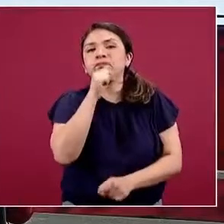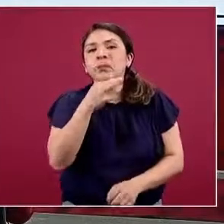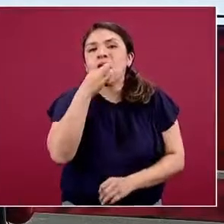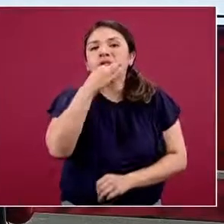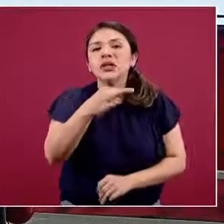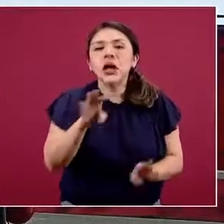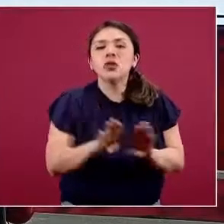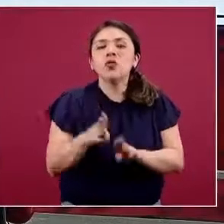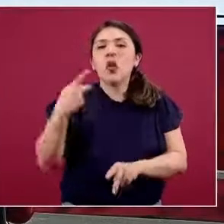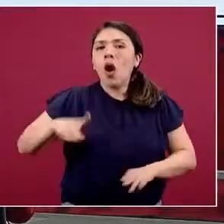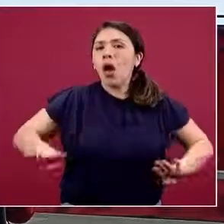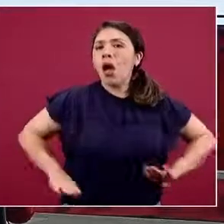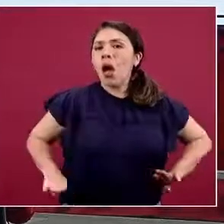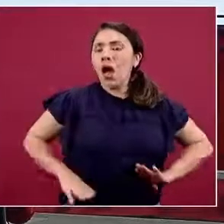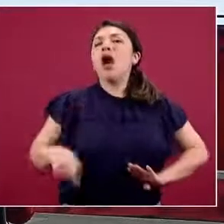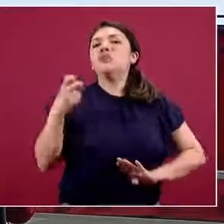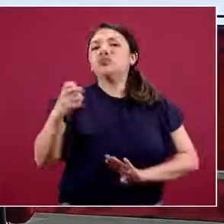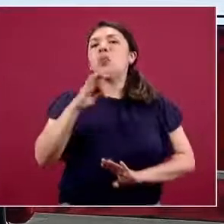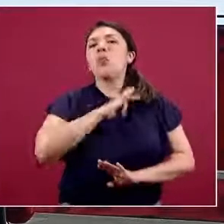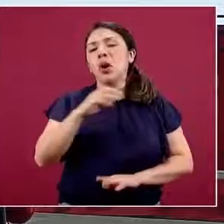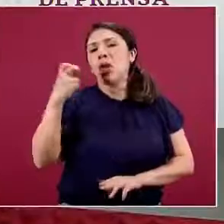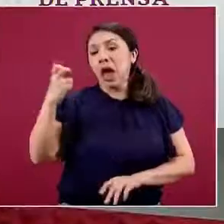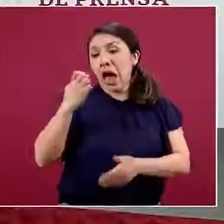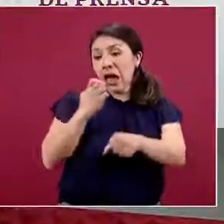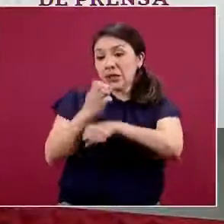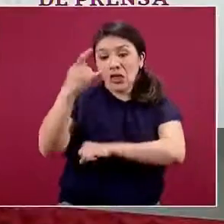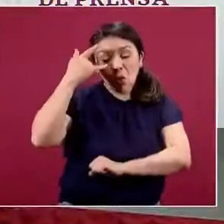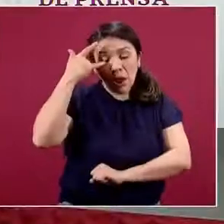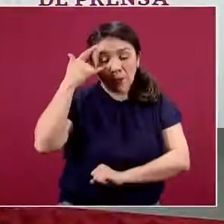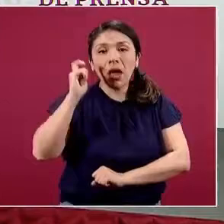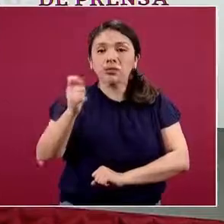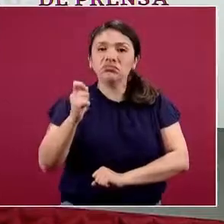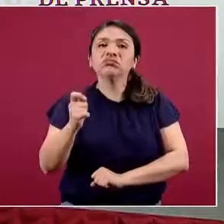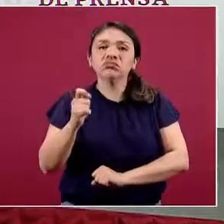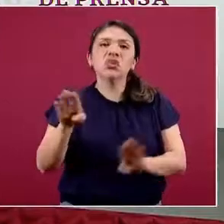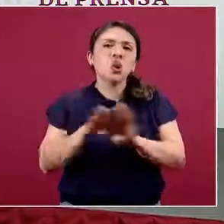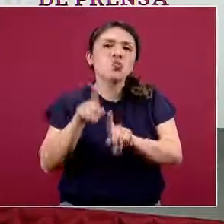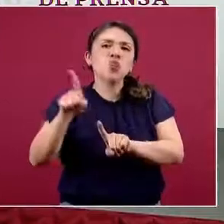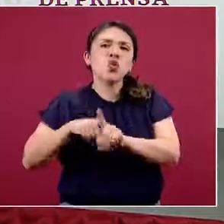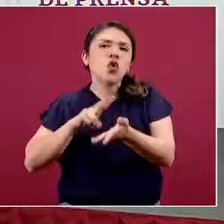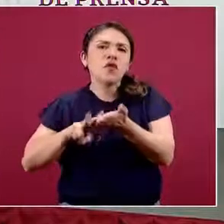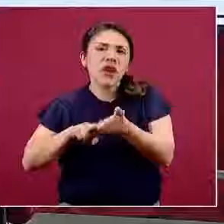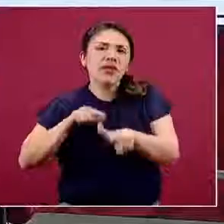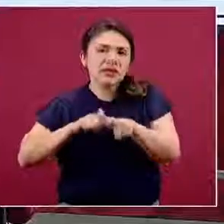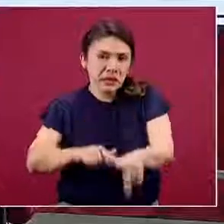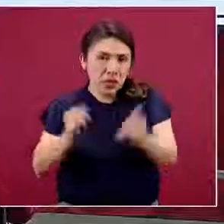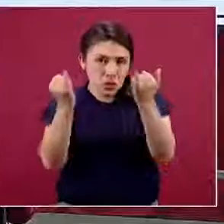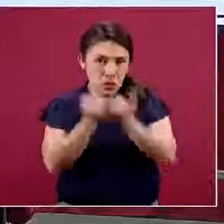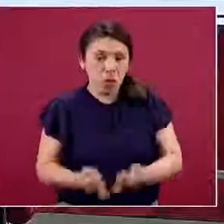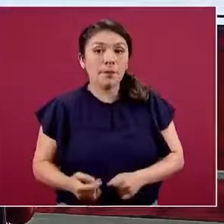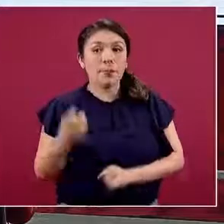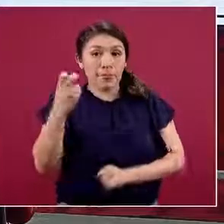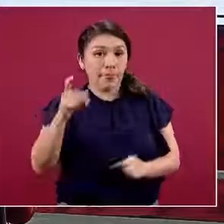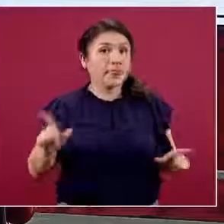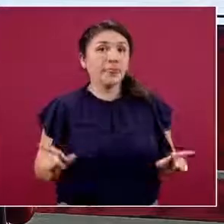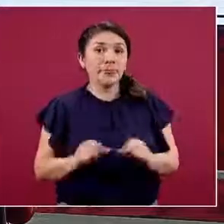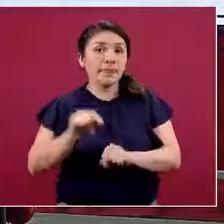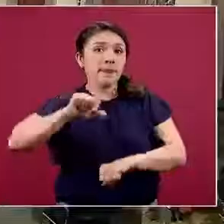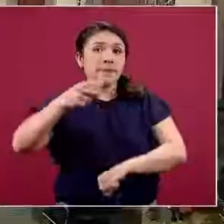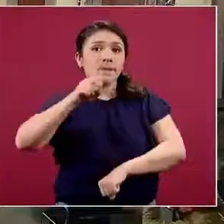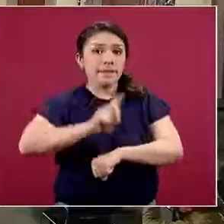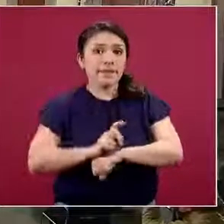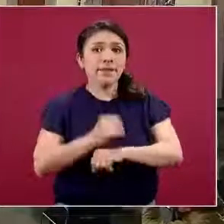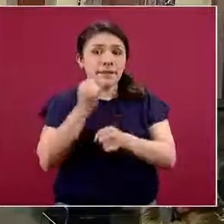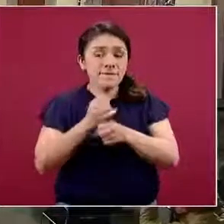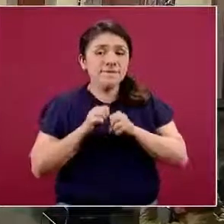una situación que contribuyó a que el estado de Campeche saliera en el color verde. Entonces, bueno, esta sería la